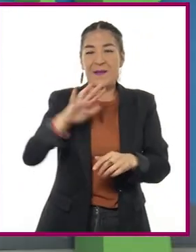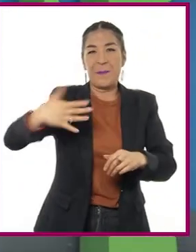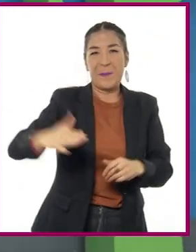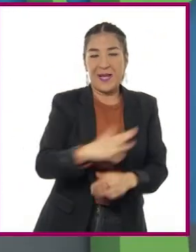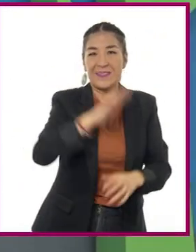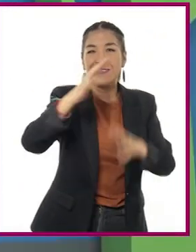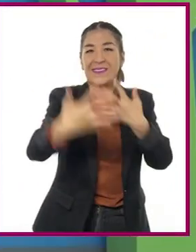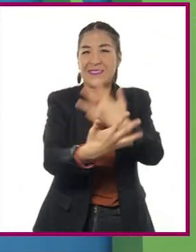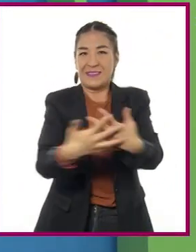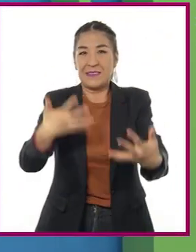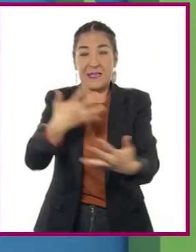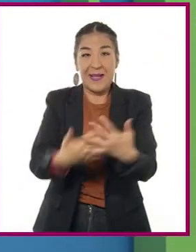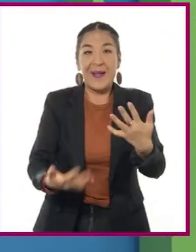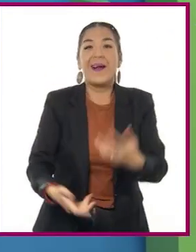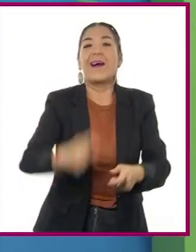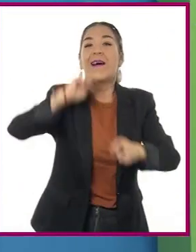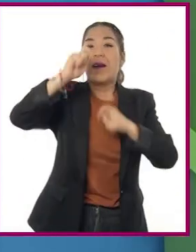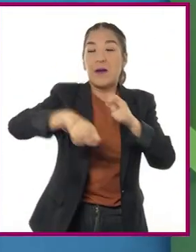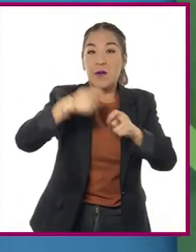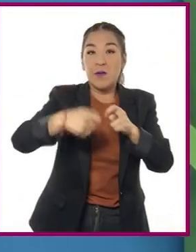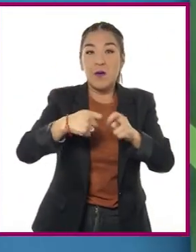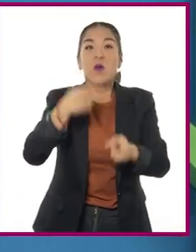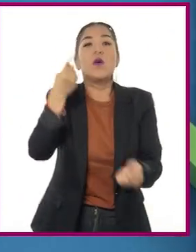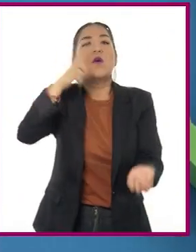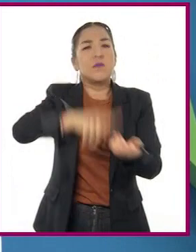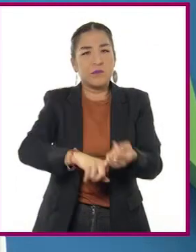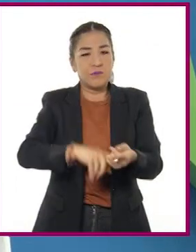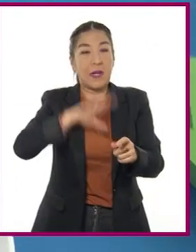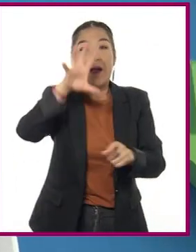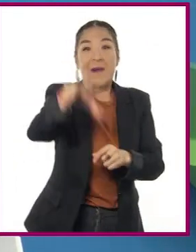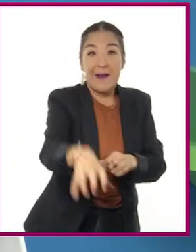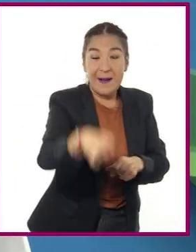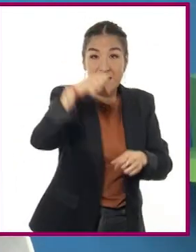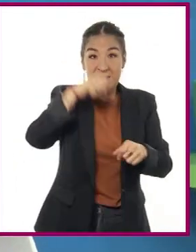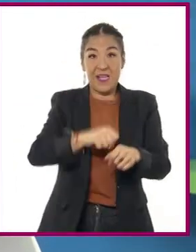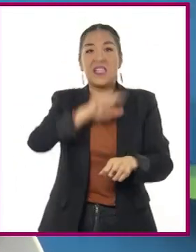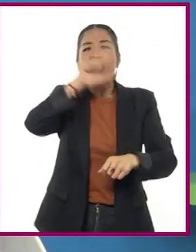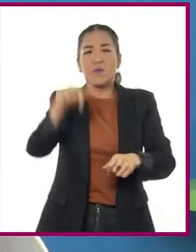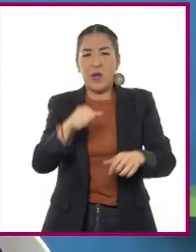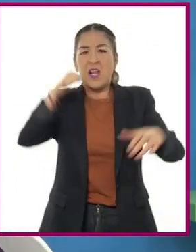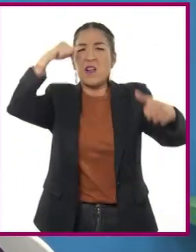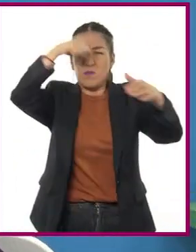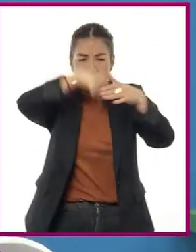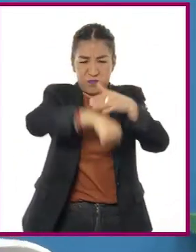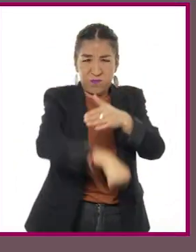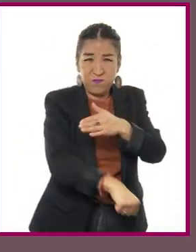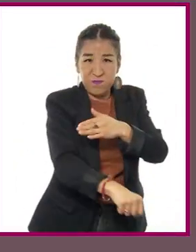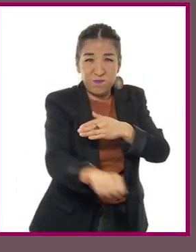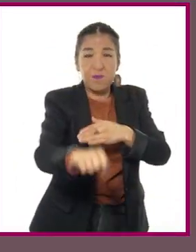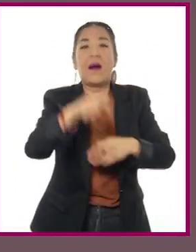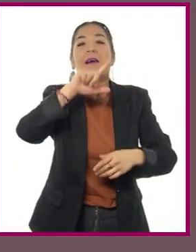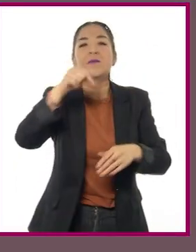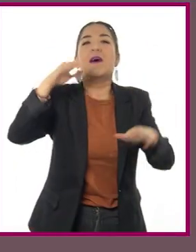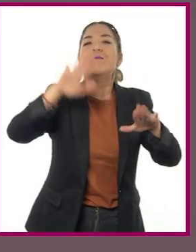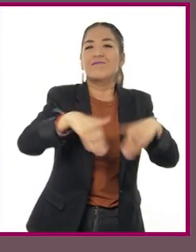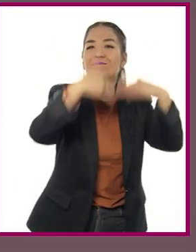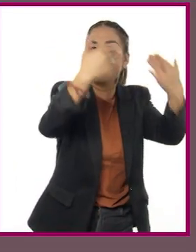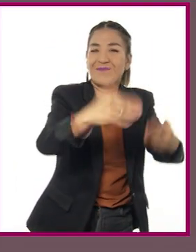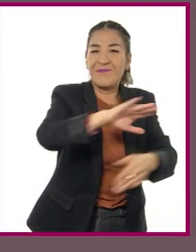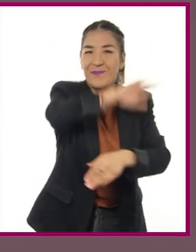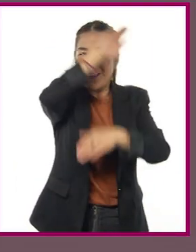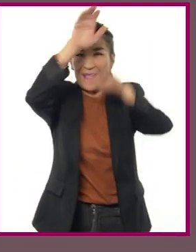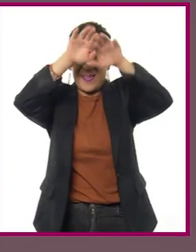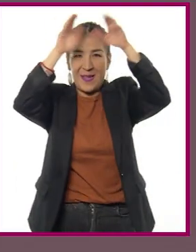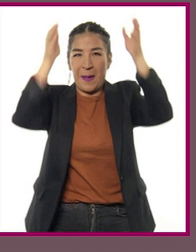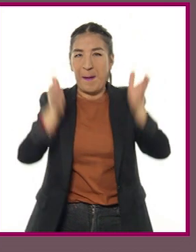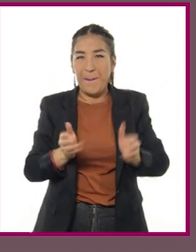redes. Entonces cazaba alguno, lo ahogaba y llevaba a su cueva. Usaba otra manera